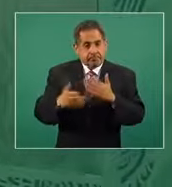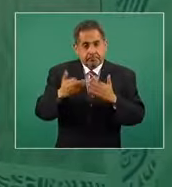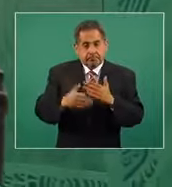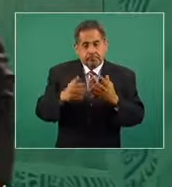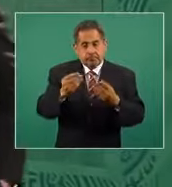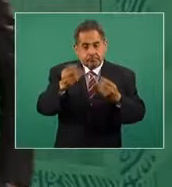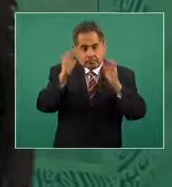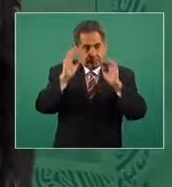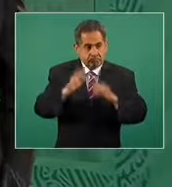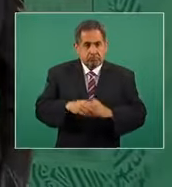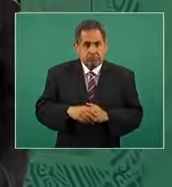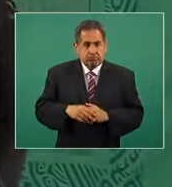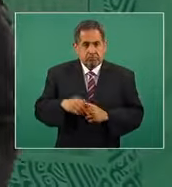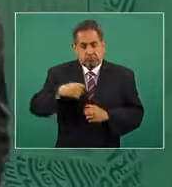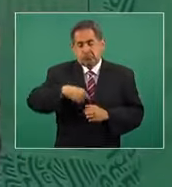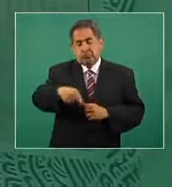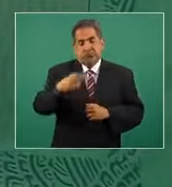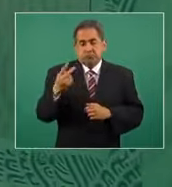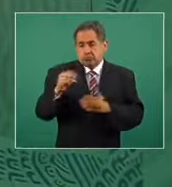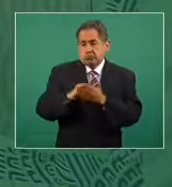me faltan como dos meses.